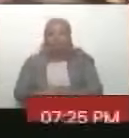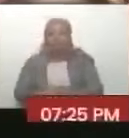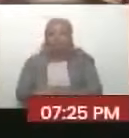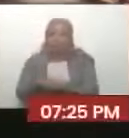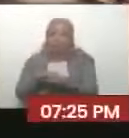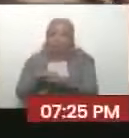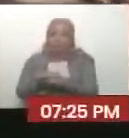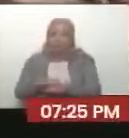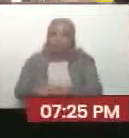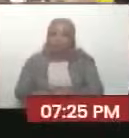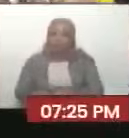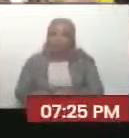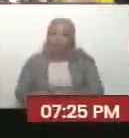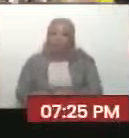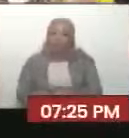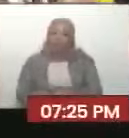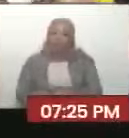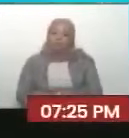Y